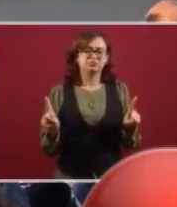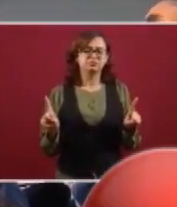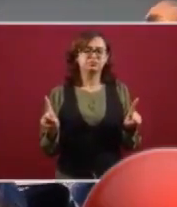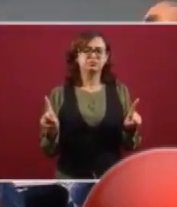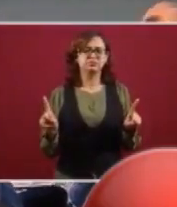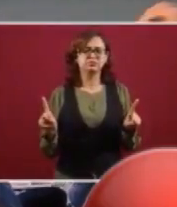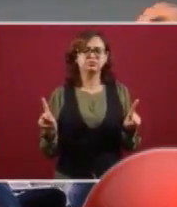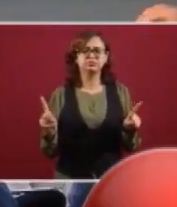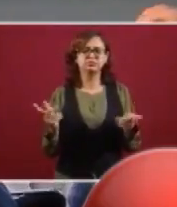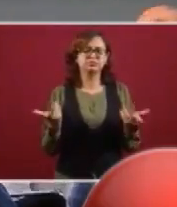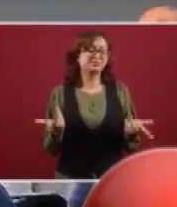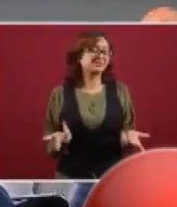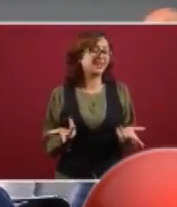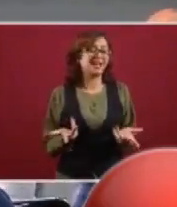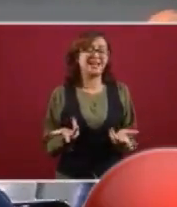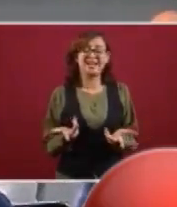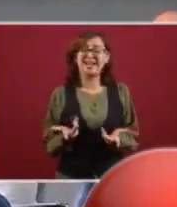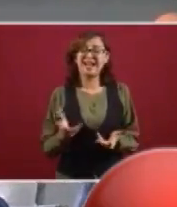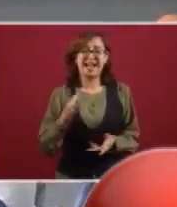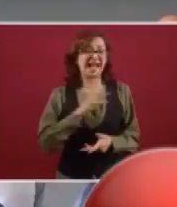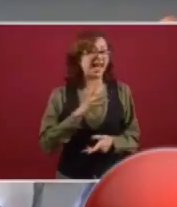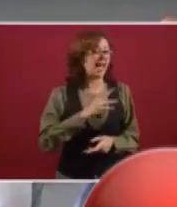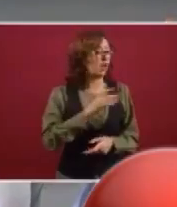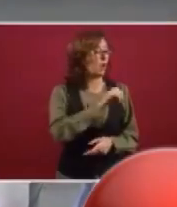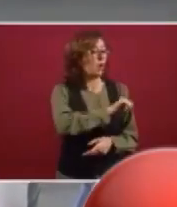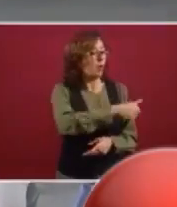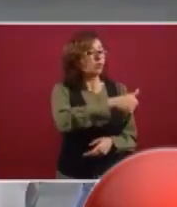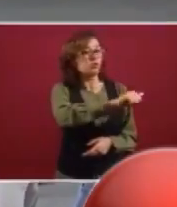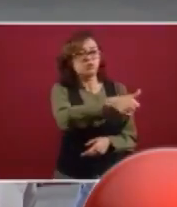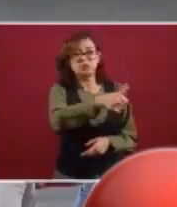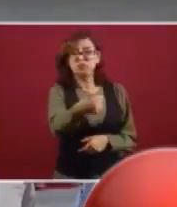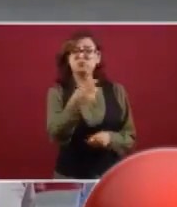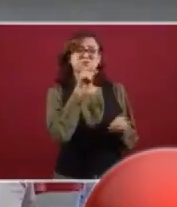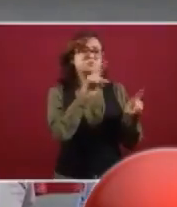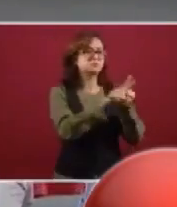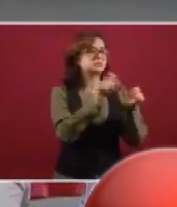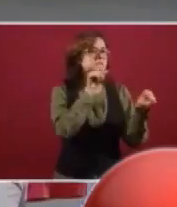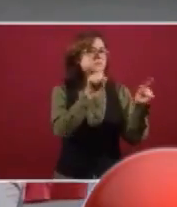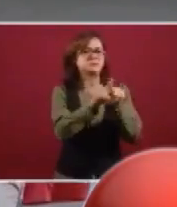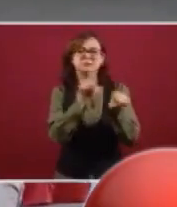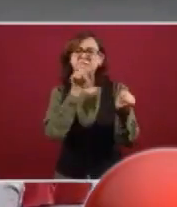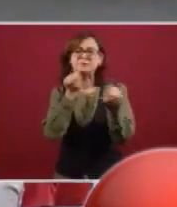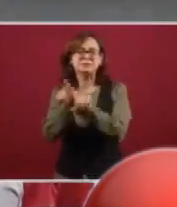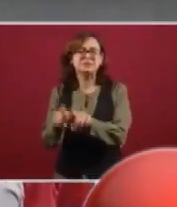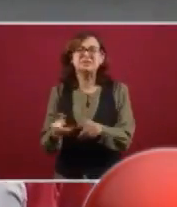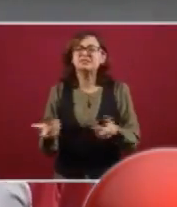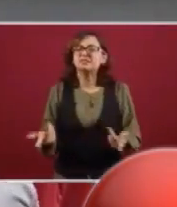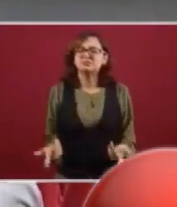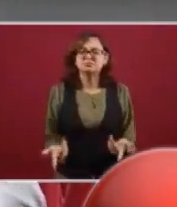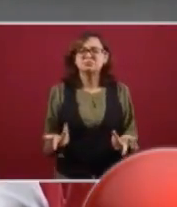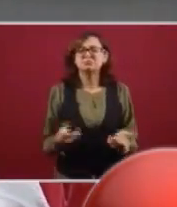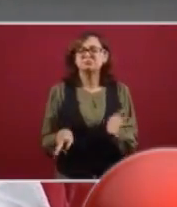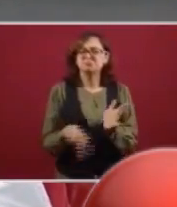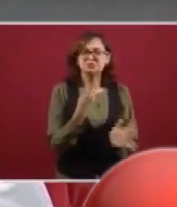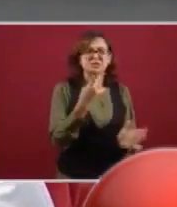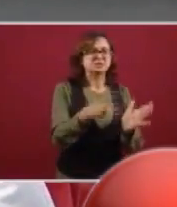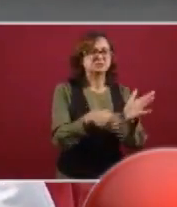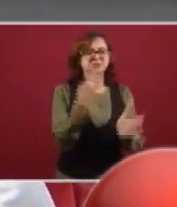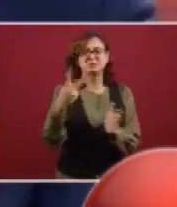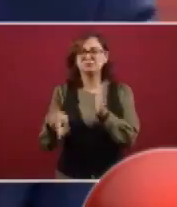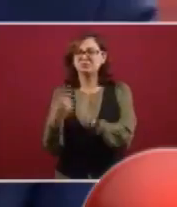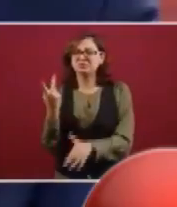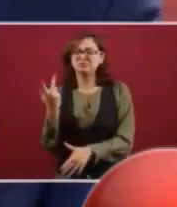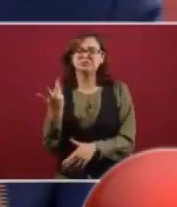Y así tenemos otros casos en donde nos